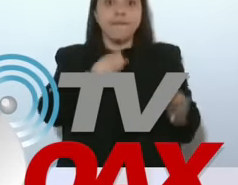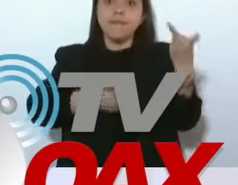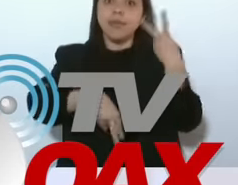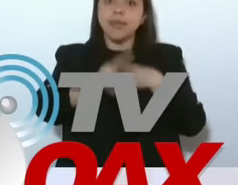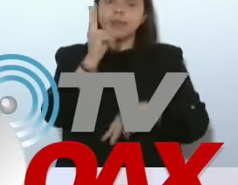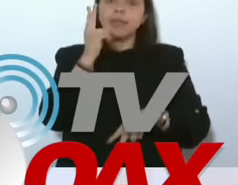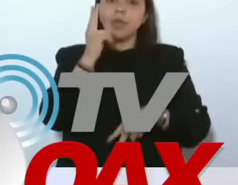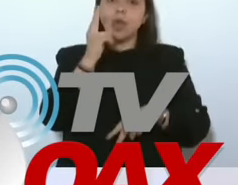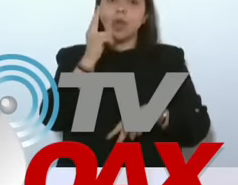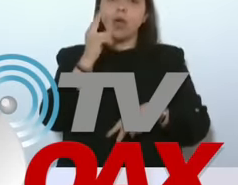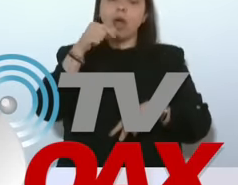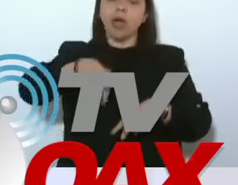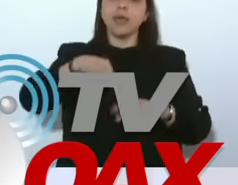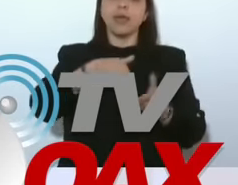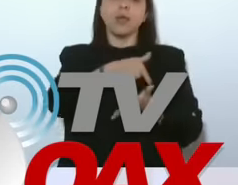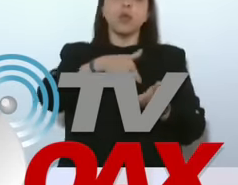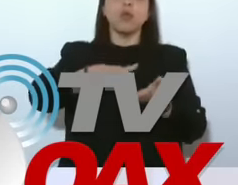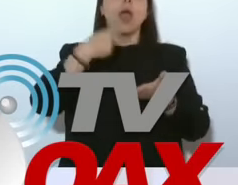con un cartel,